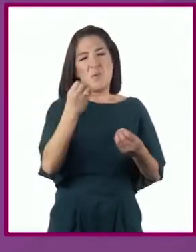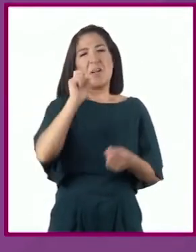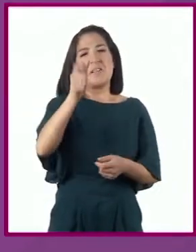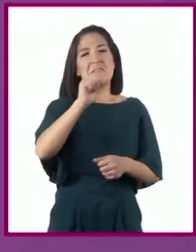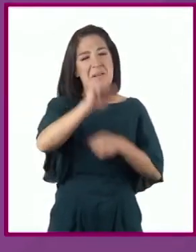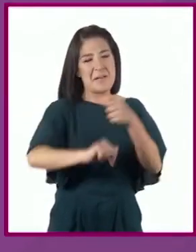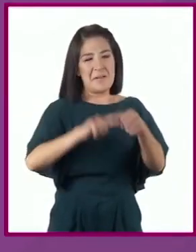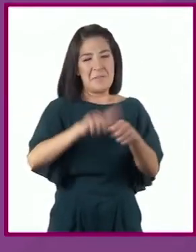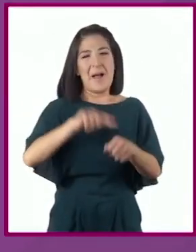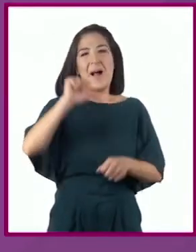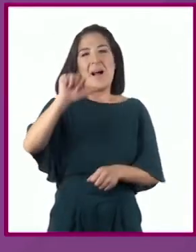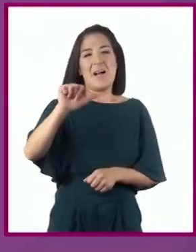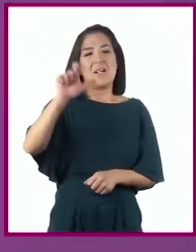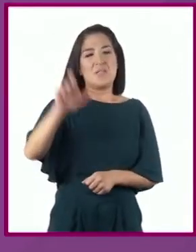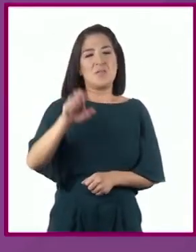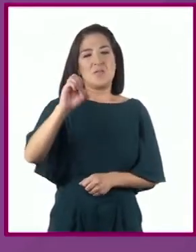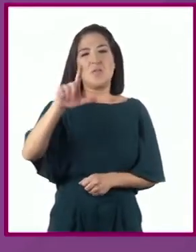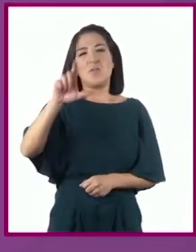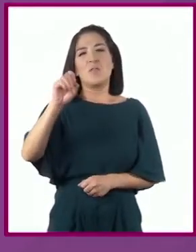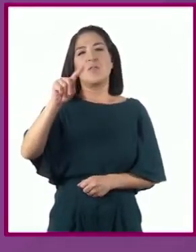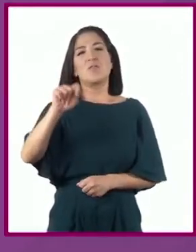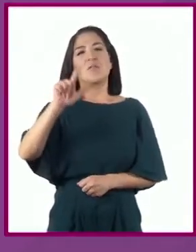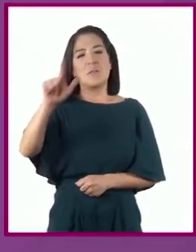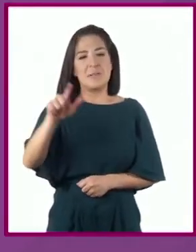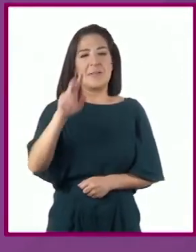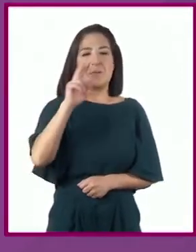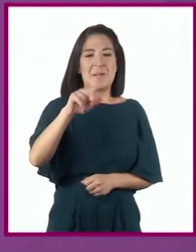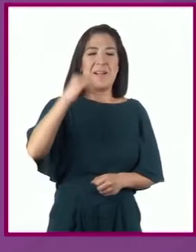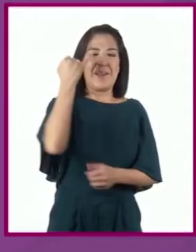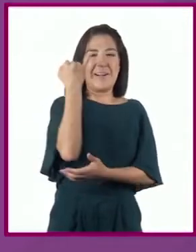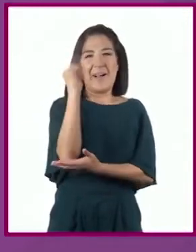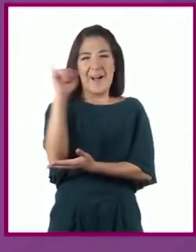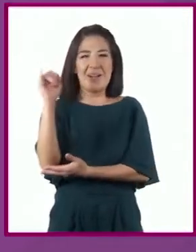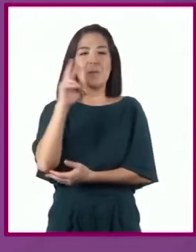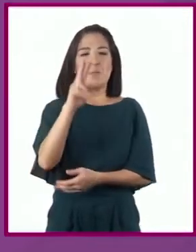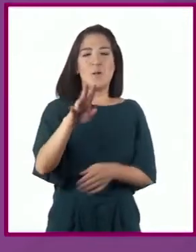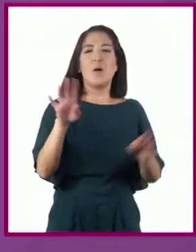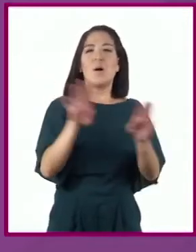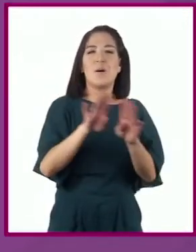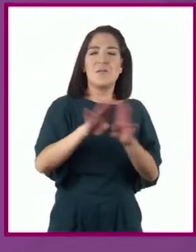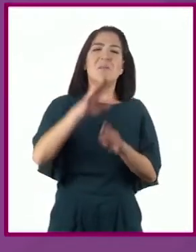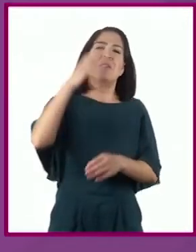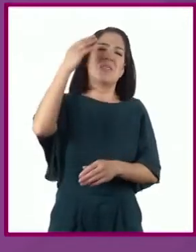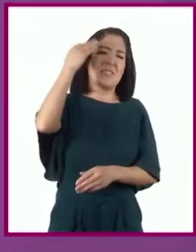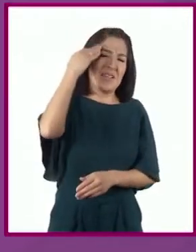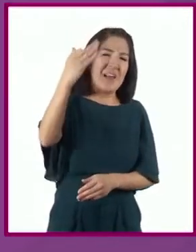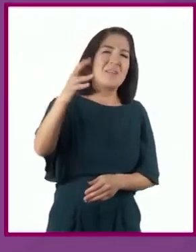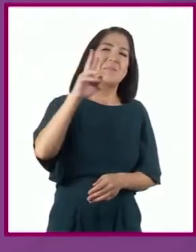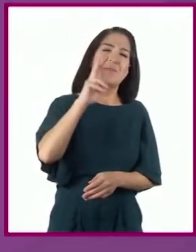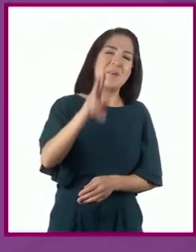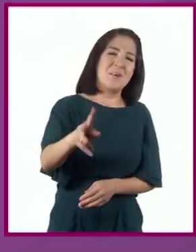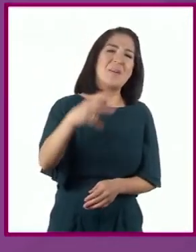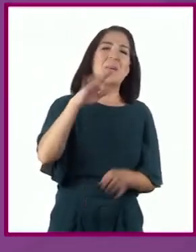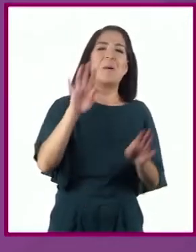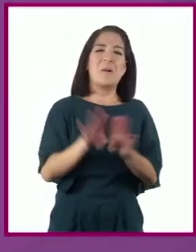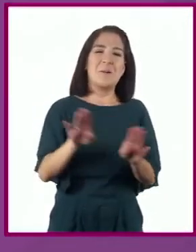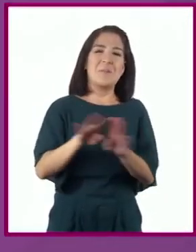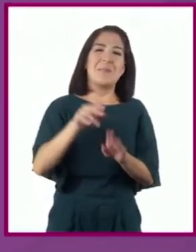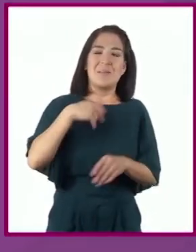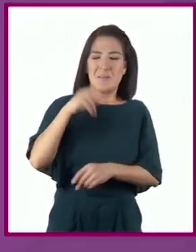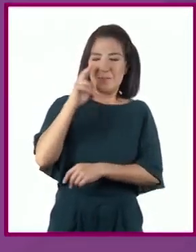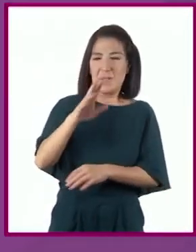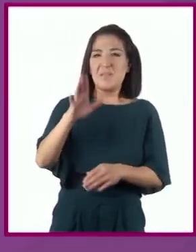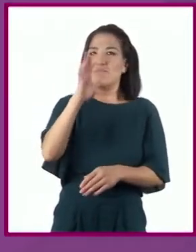Iba a verlos al acuario del jardín de Spletz. Y me quedaba horas mirándolos, observando su inmovilidad,